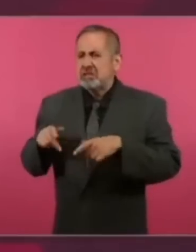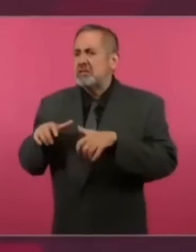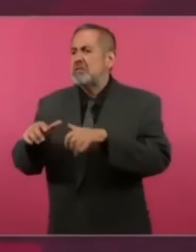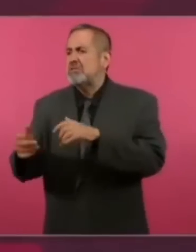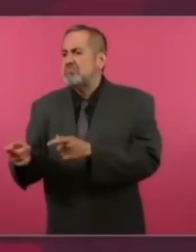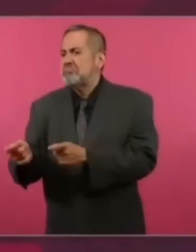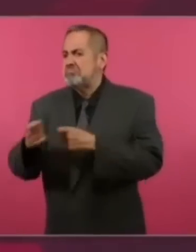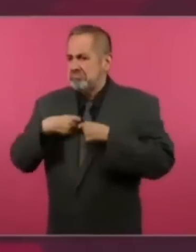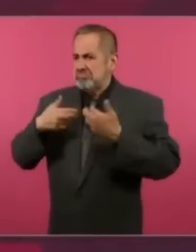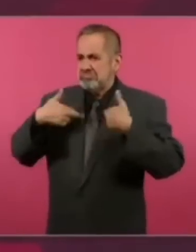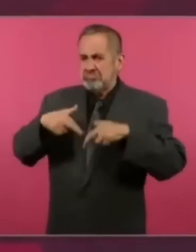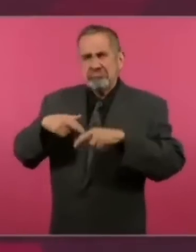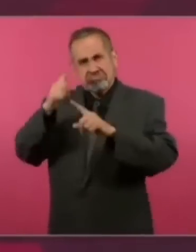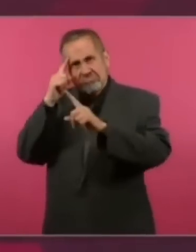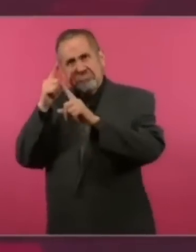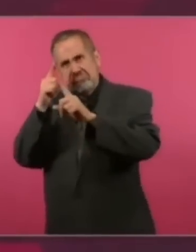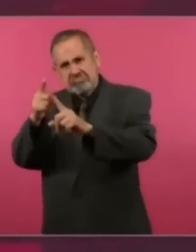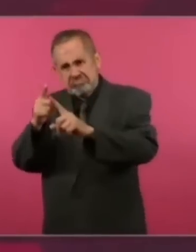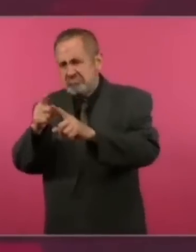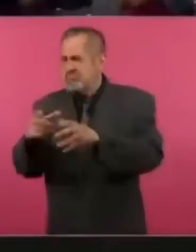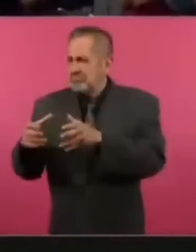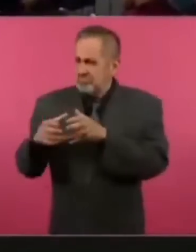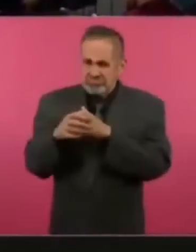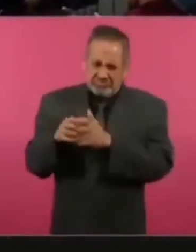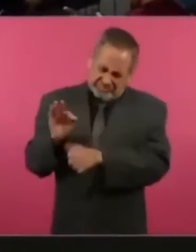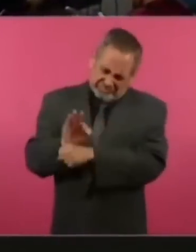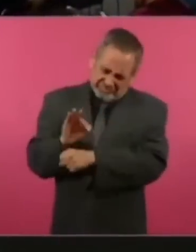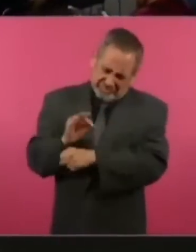algo y a alguien.